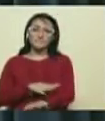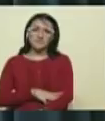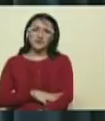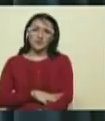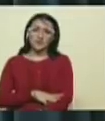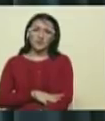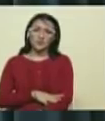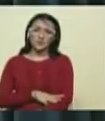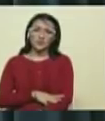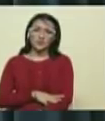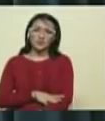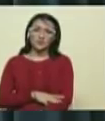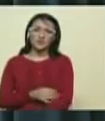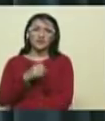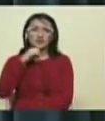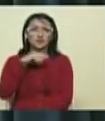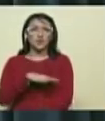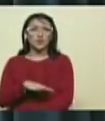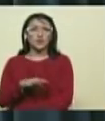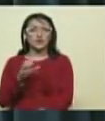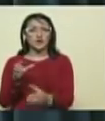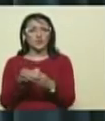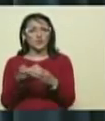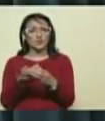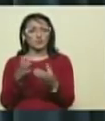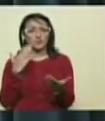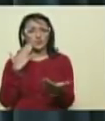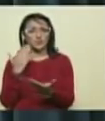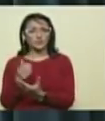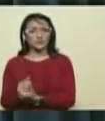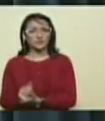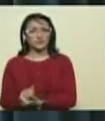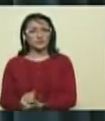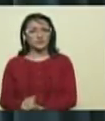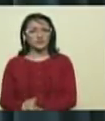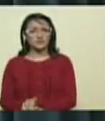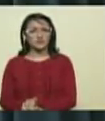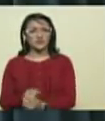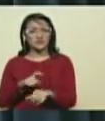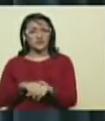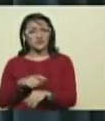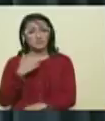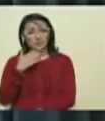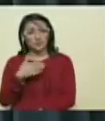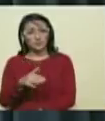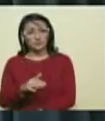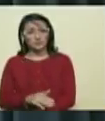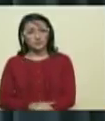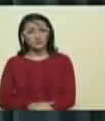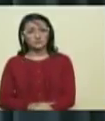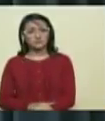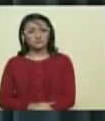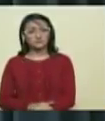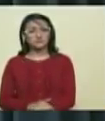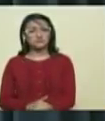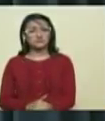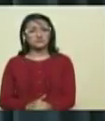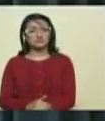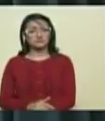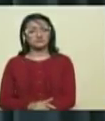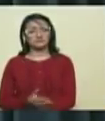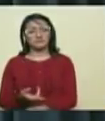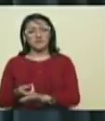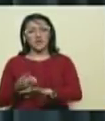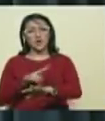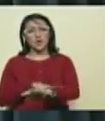actuaciones jamás conocidas en la historia de esta organización. Los tiempos por venir lo destacarán como el más infame